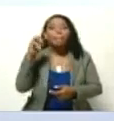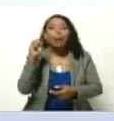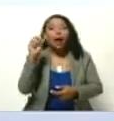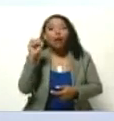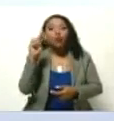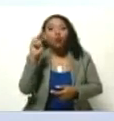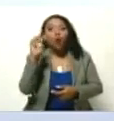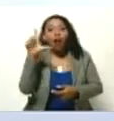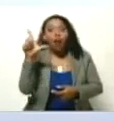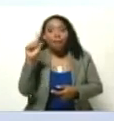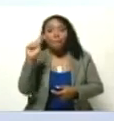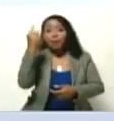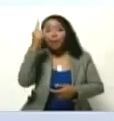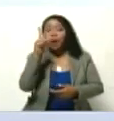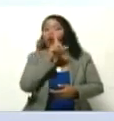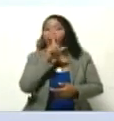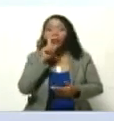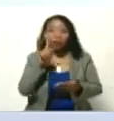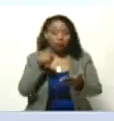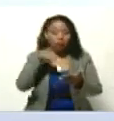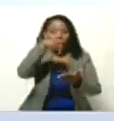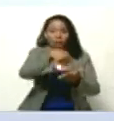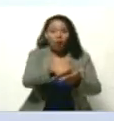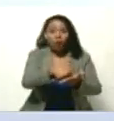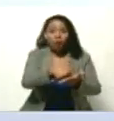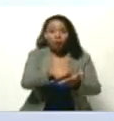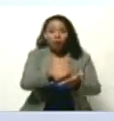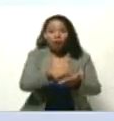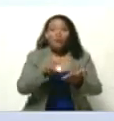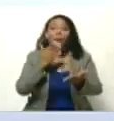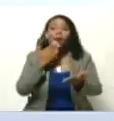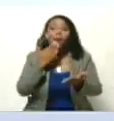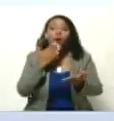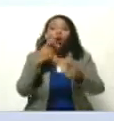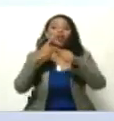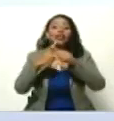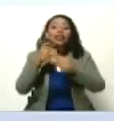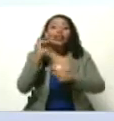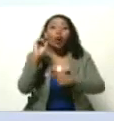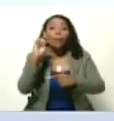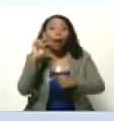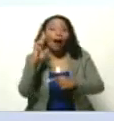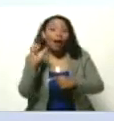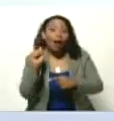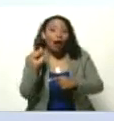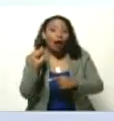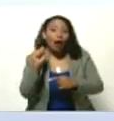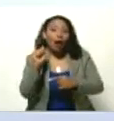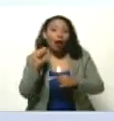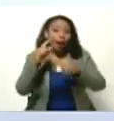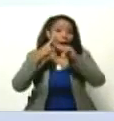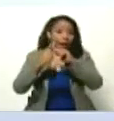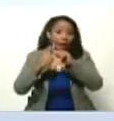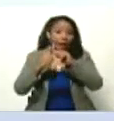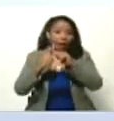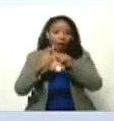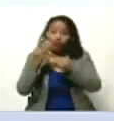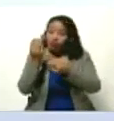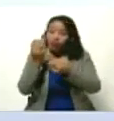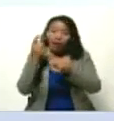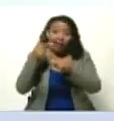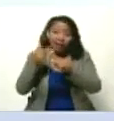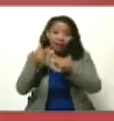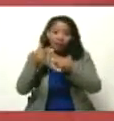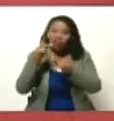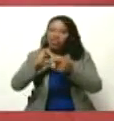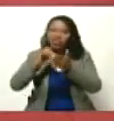en el primer nombre, los que se llamen, por ejemplo, Xiomara van de último, ¿verdad? X, Y, Z, ¿quién